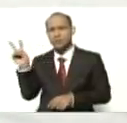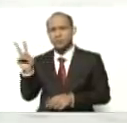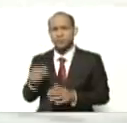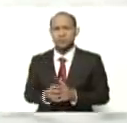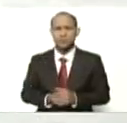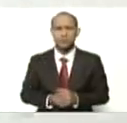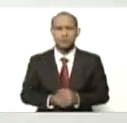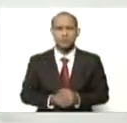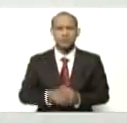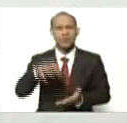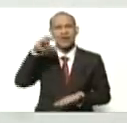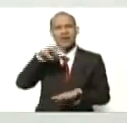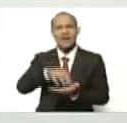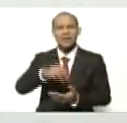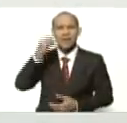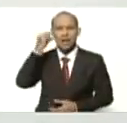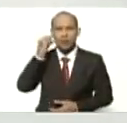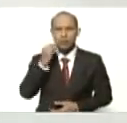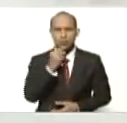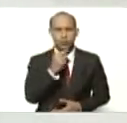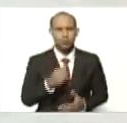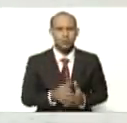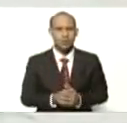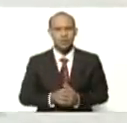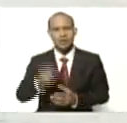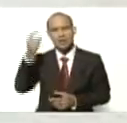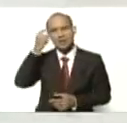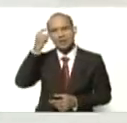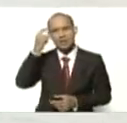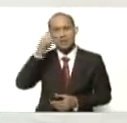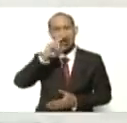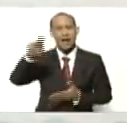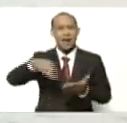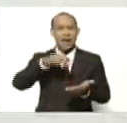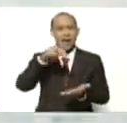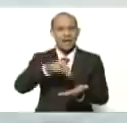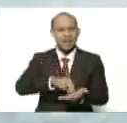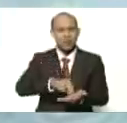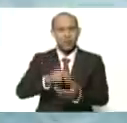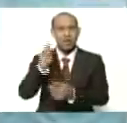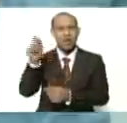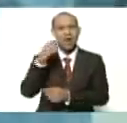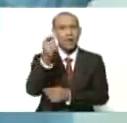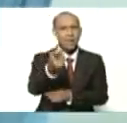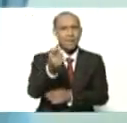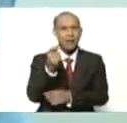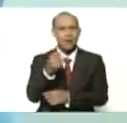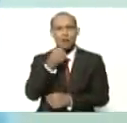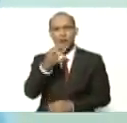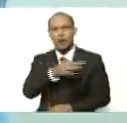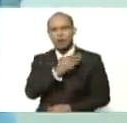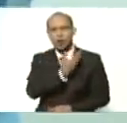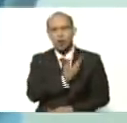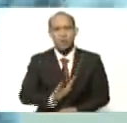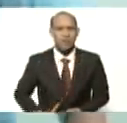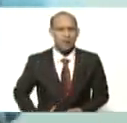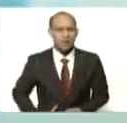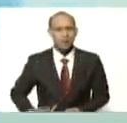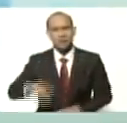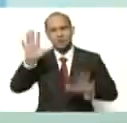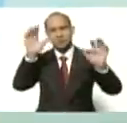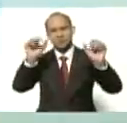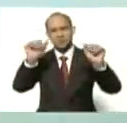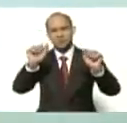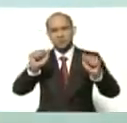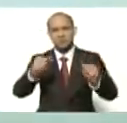es el estado sucre día nacional del pescador bueno presidente nicolás maduro despedimos